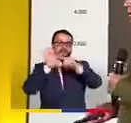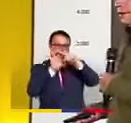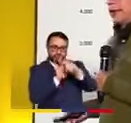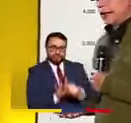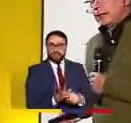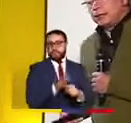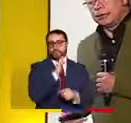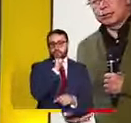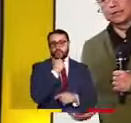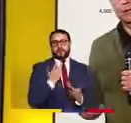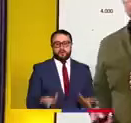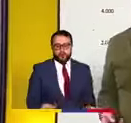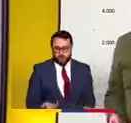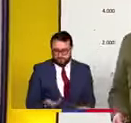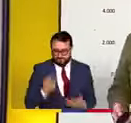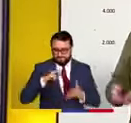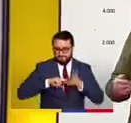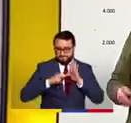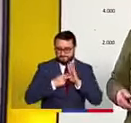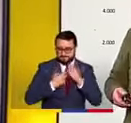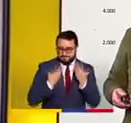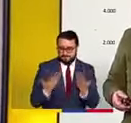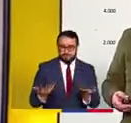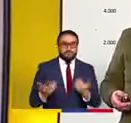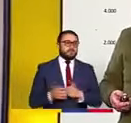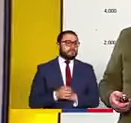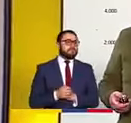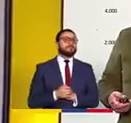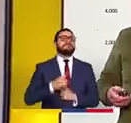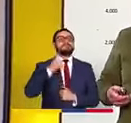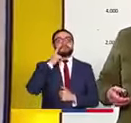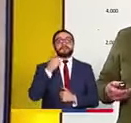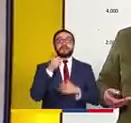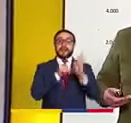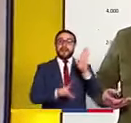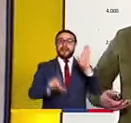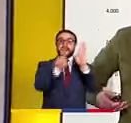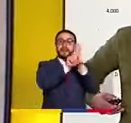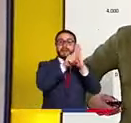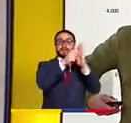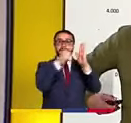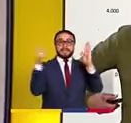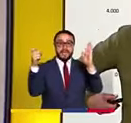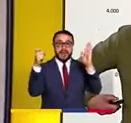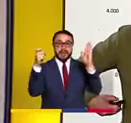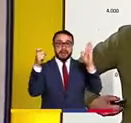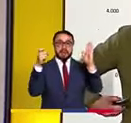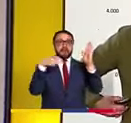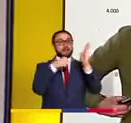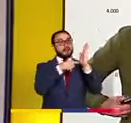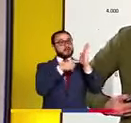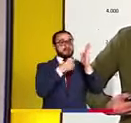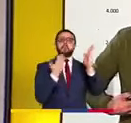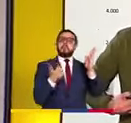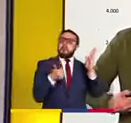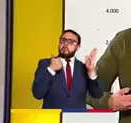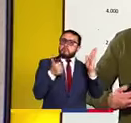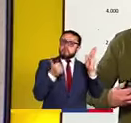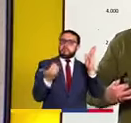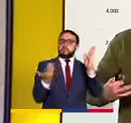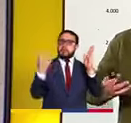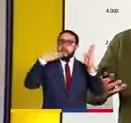¿Qué significa? En otras palabras, que la Ley 100 dejó de irrigar los beneficios de